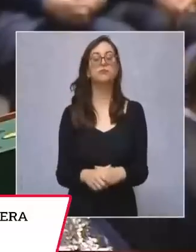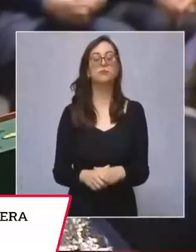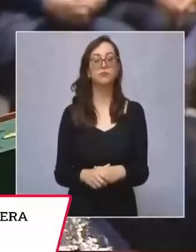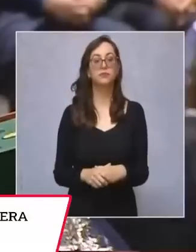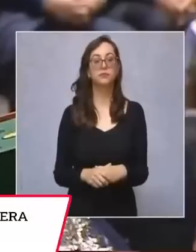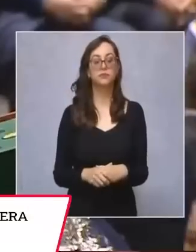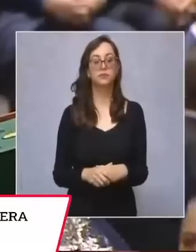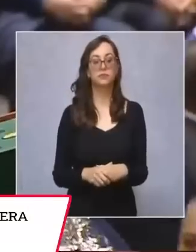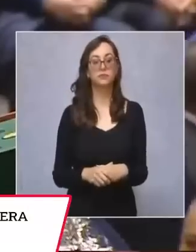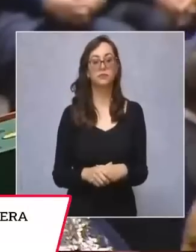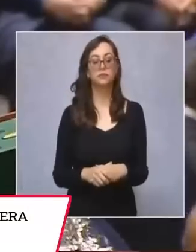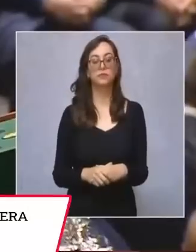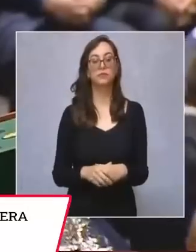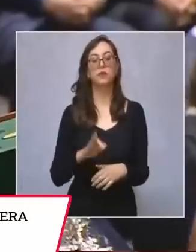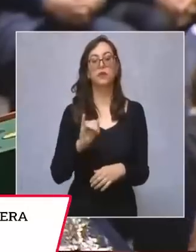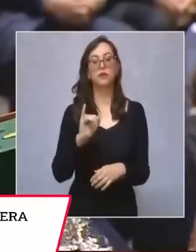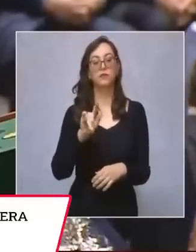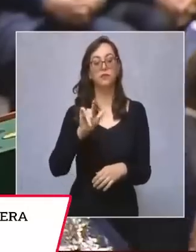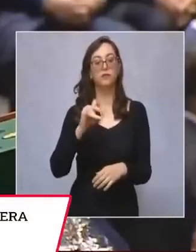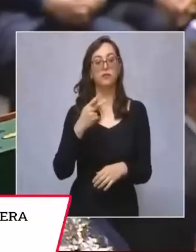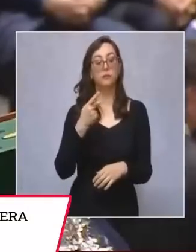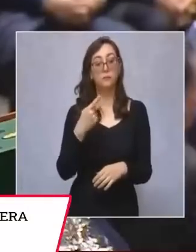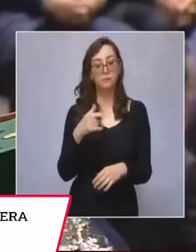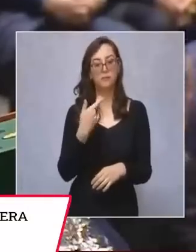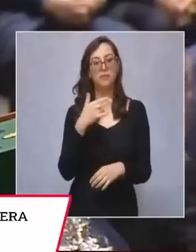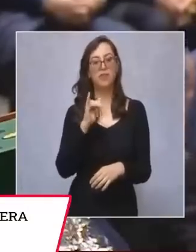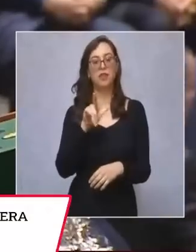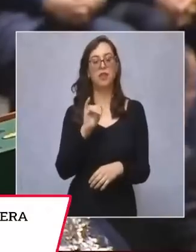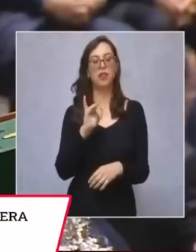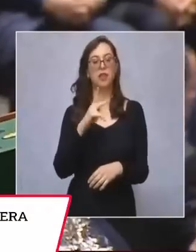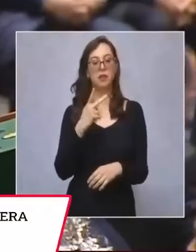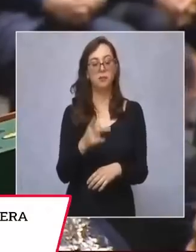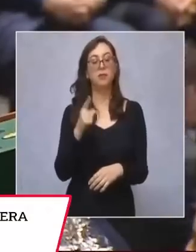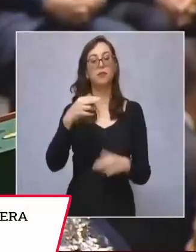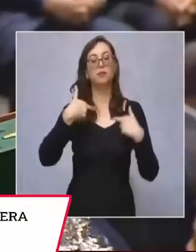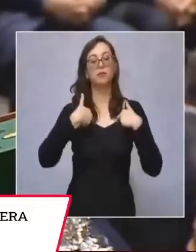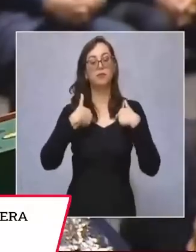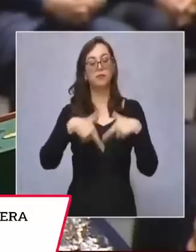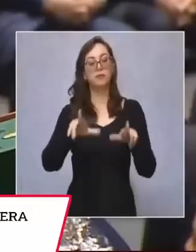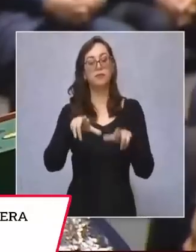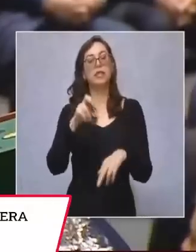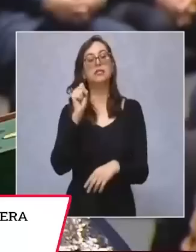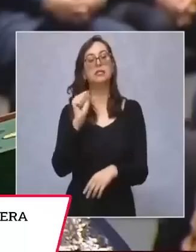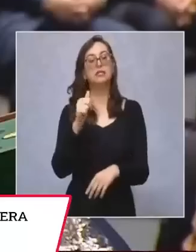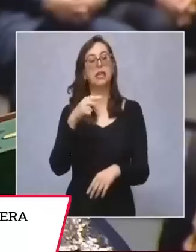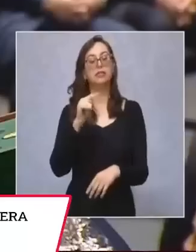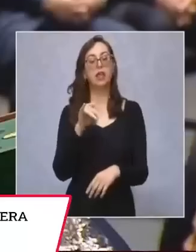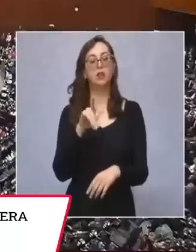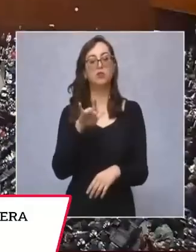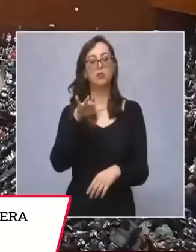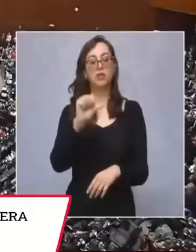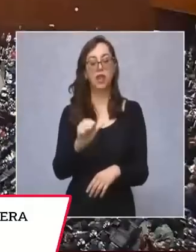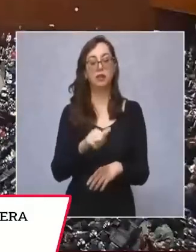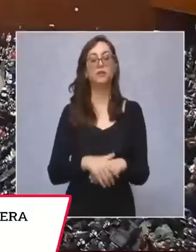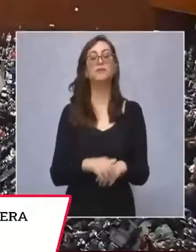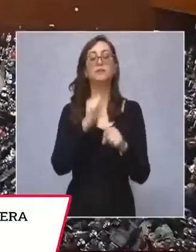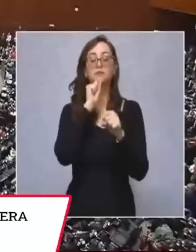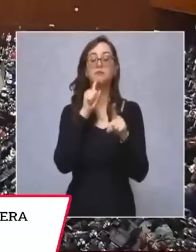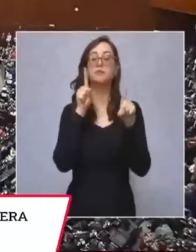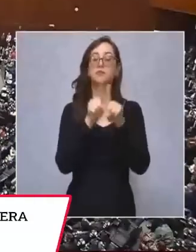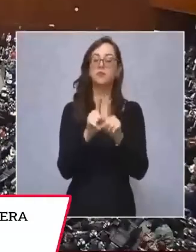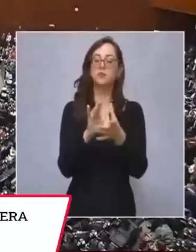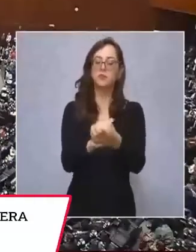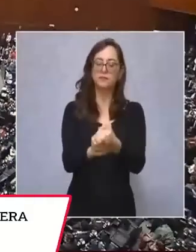los maíces transgénicos. Ese es un punto fundamental para los mexicanos, las mexicanas, luego de este descubrimiento del